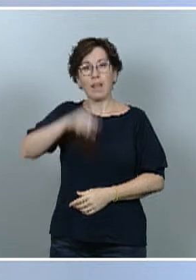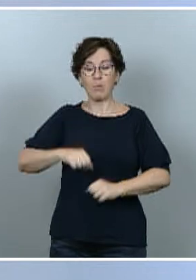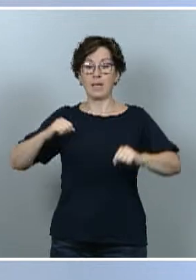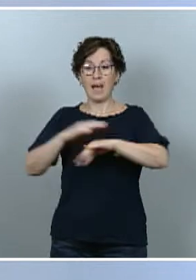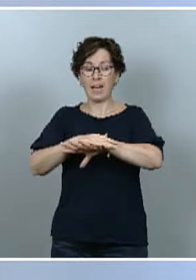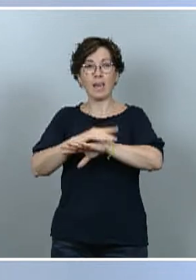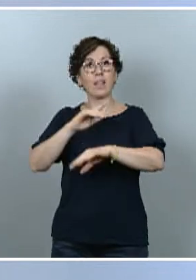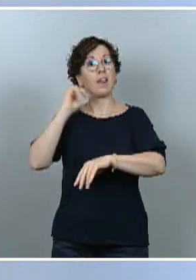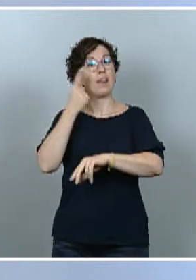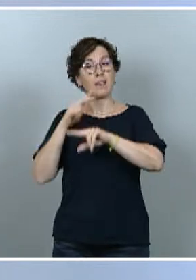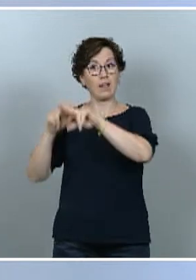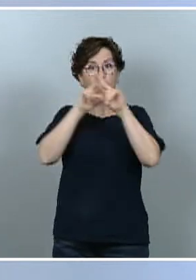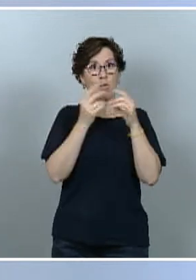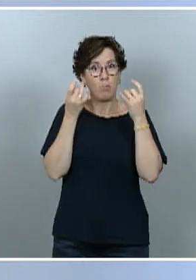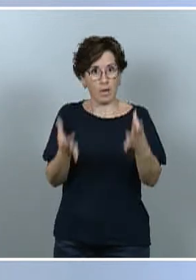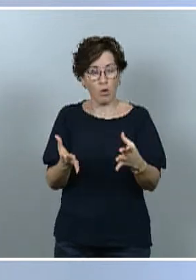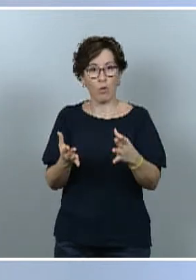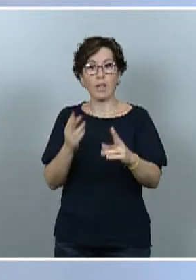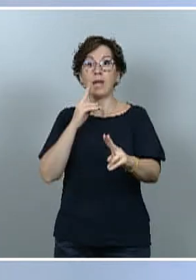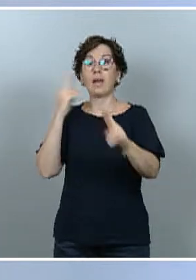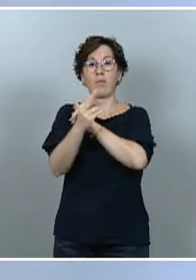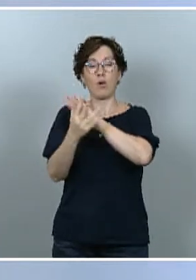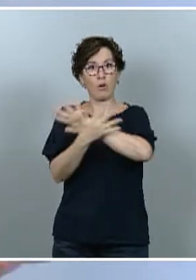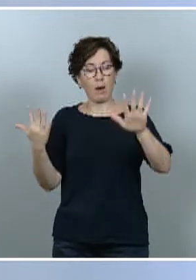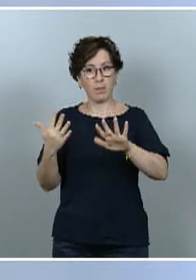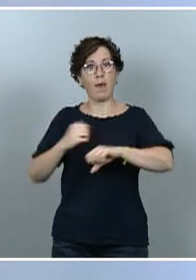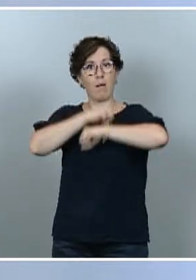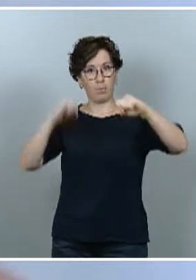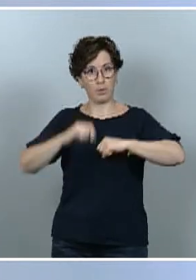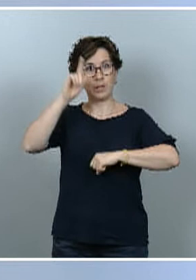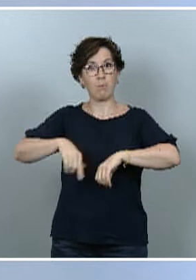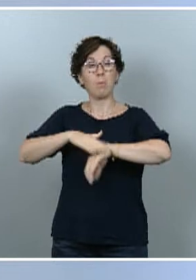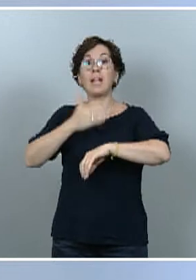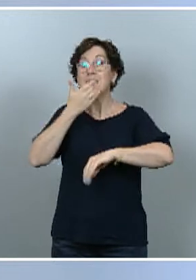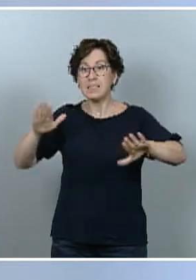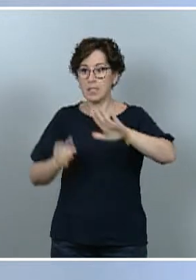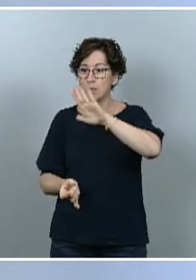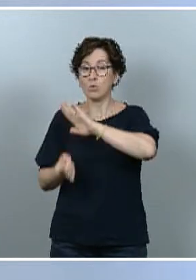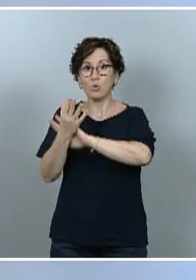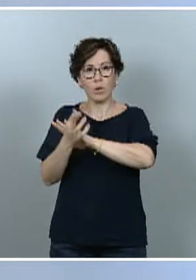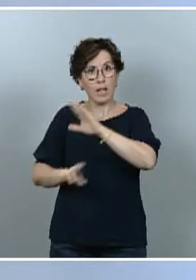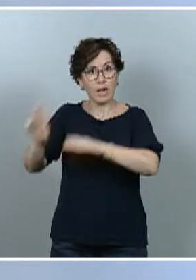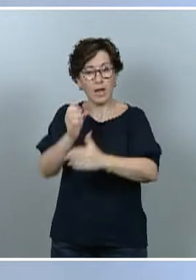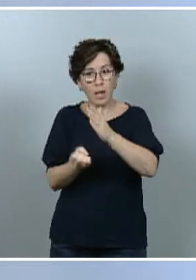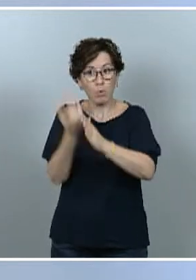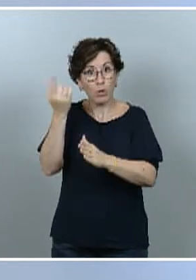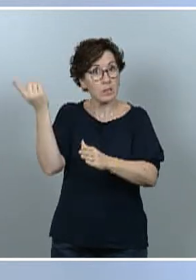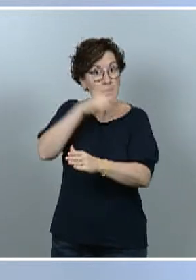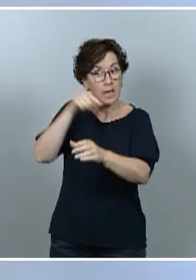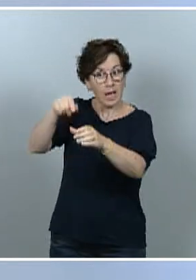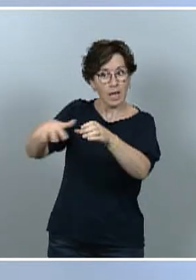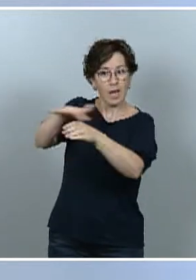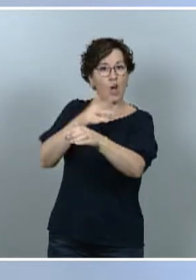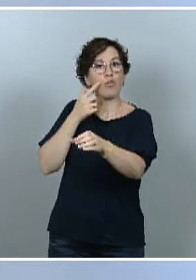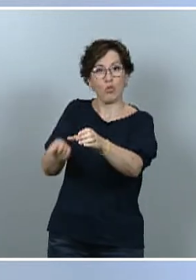precoz y la red de rápida reacción cuando se produzcan estos rebrotes muy focalizados y por tanto muy controlables. En segundo lugar, es